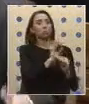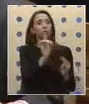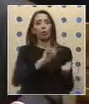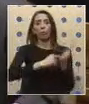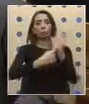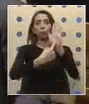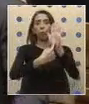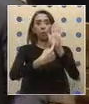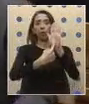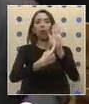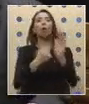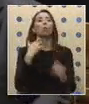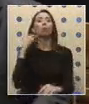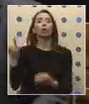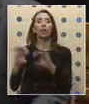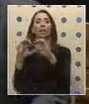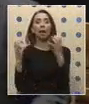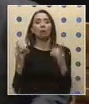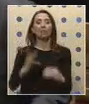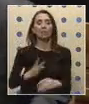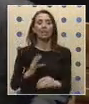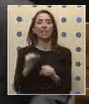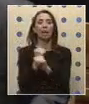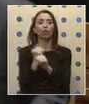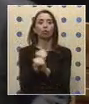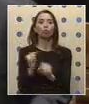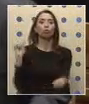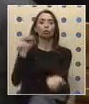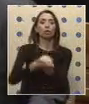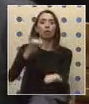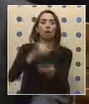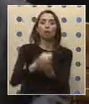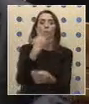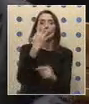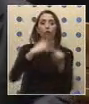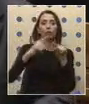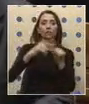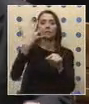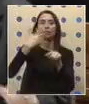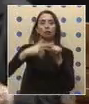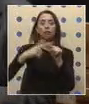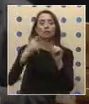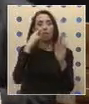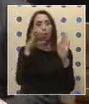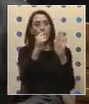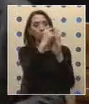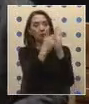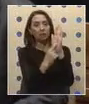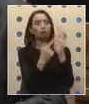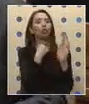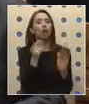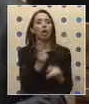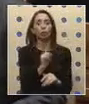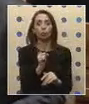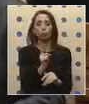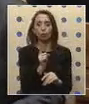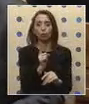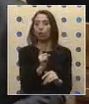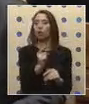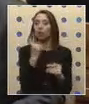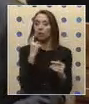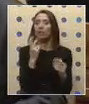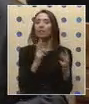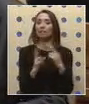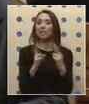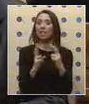¿Y por qué? Porque la Cámara Chilena de la Construcción hizo 4 o 5 reclamos, hizo 4 o 5 observaciones que no le gustó la lógica fundamental, que tiene exactamente que